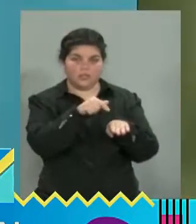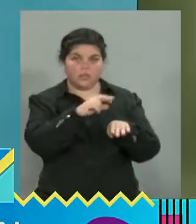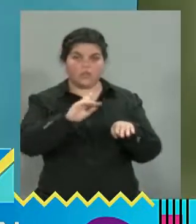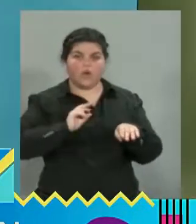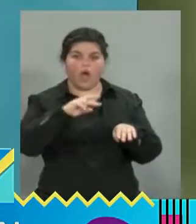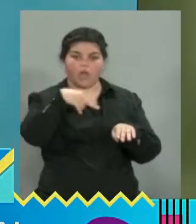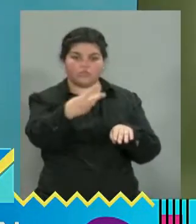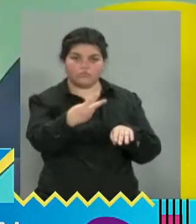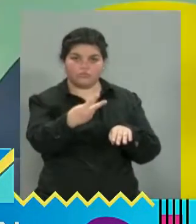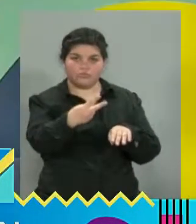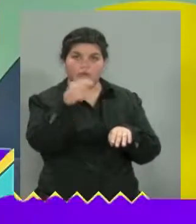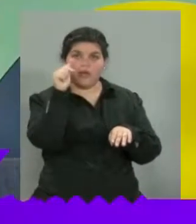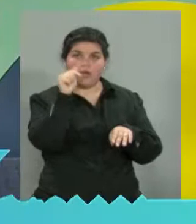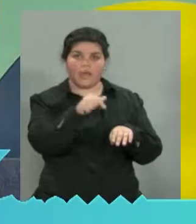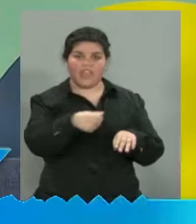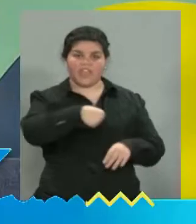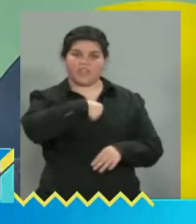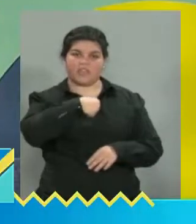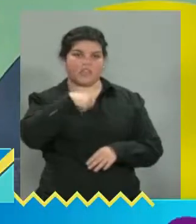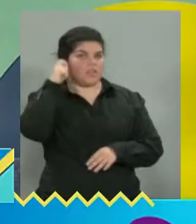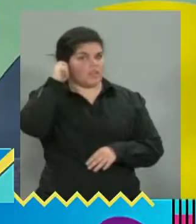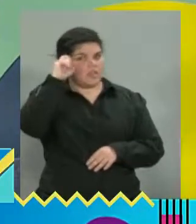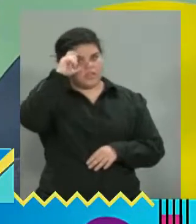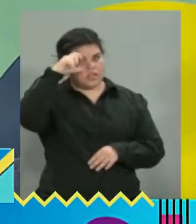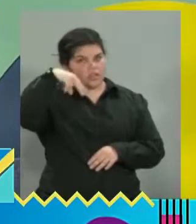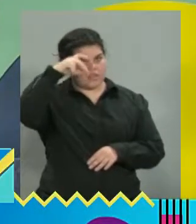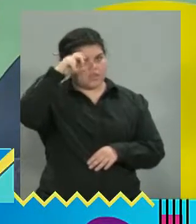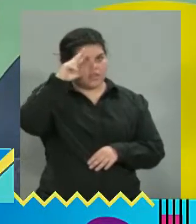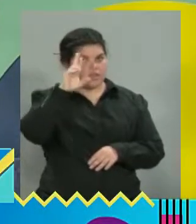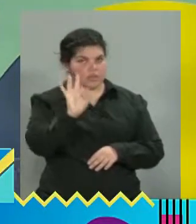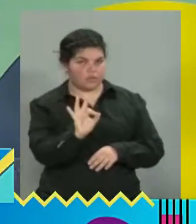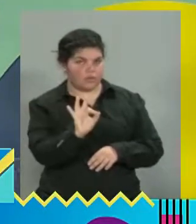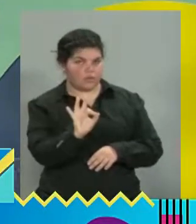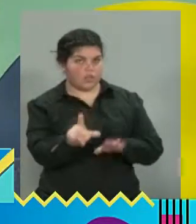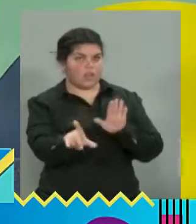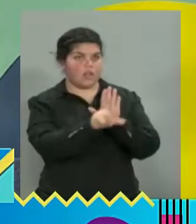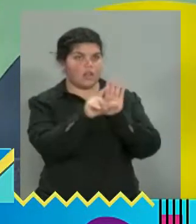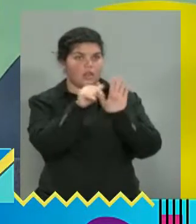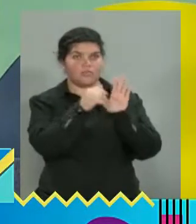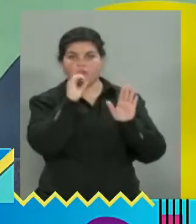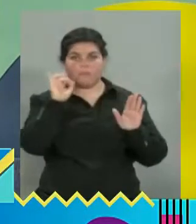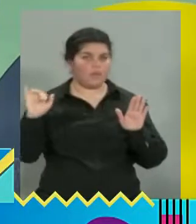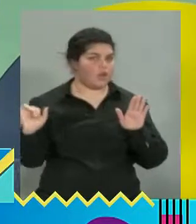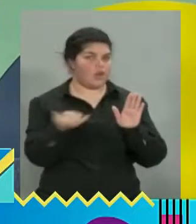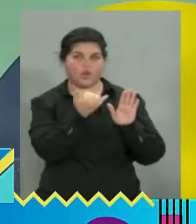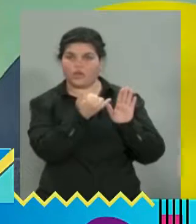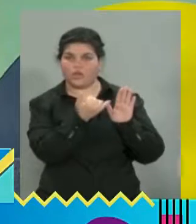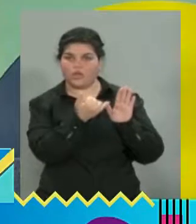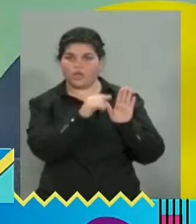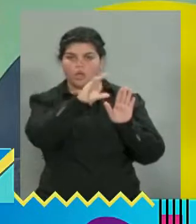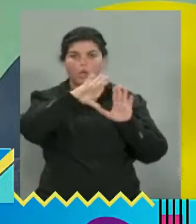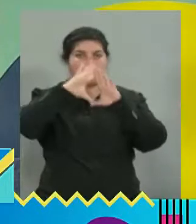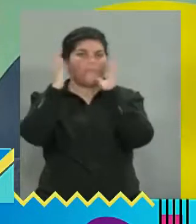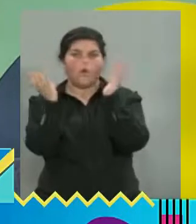y que evidentemente le dio mucha fuerza a la ley de matrimonio igualitario, a la ley de identidad de género, que sigue siendo la mejor ley de identidad de género en el